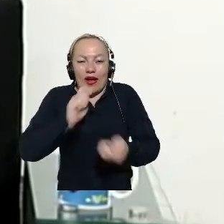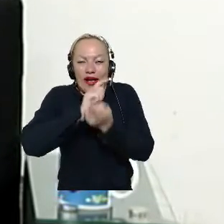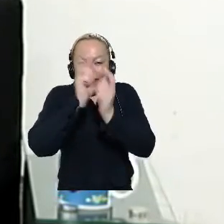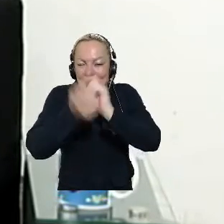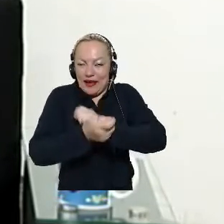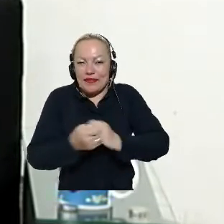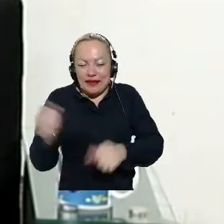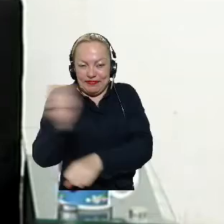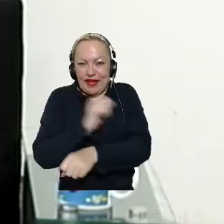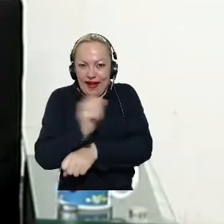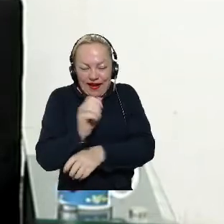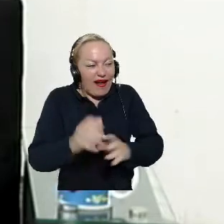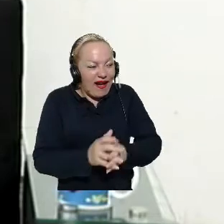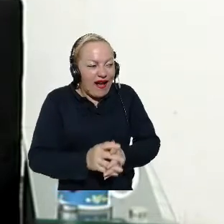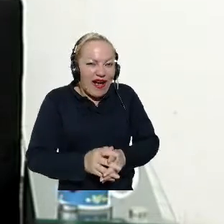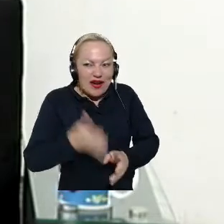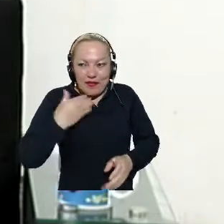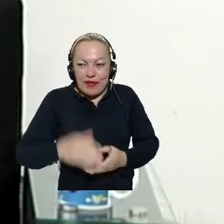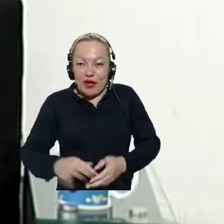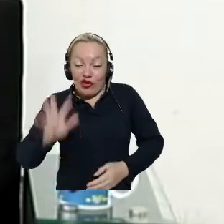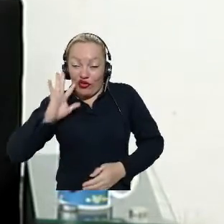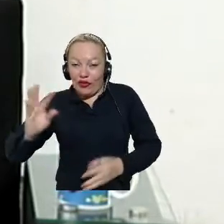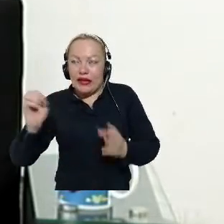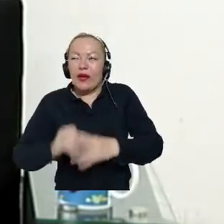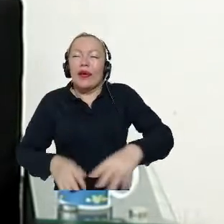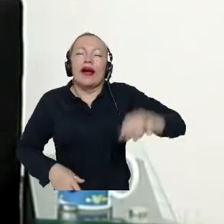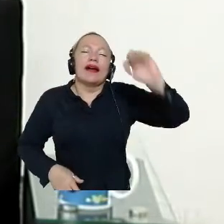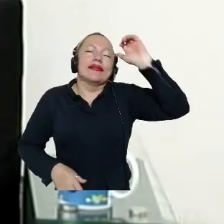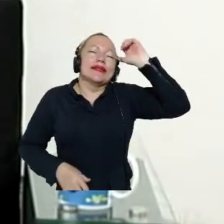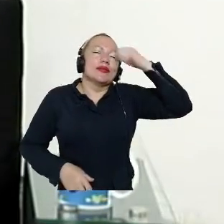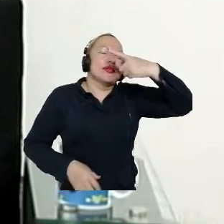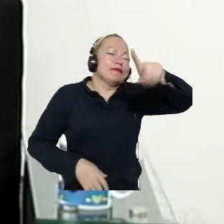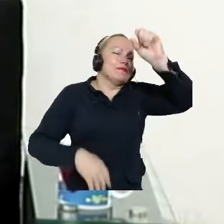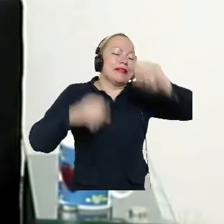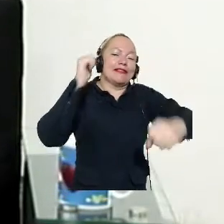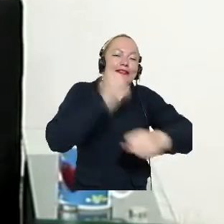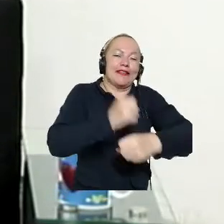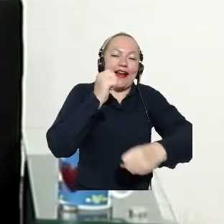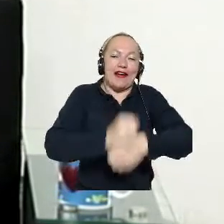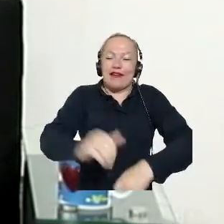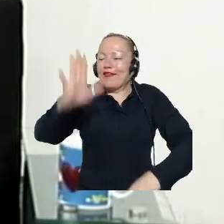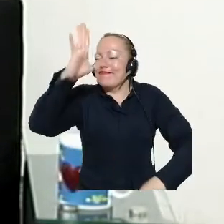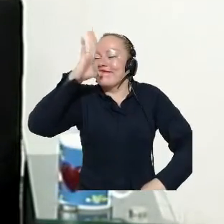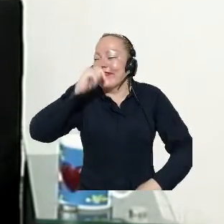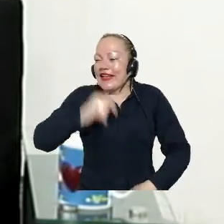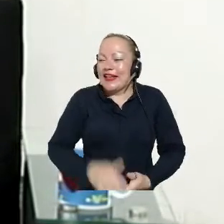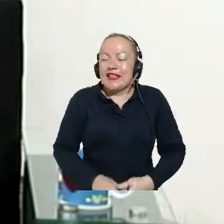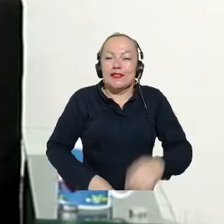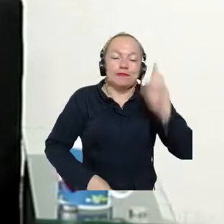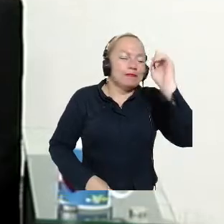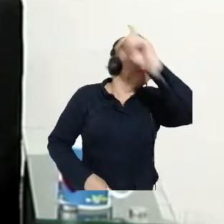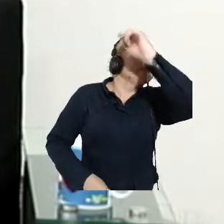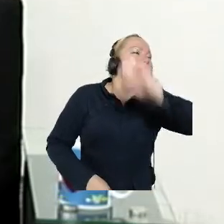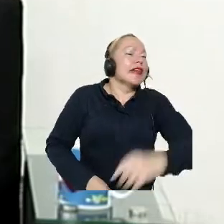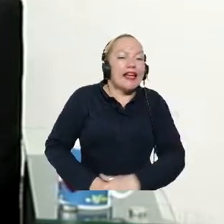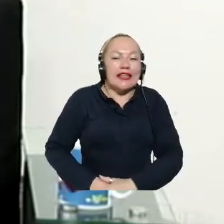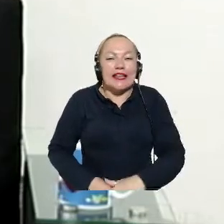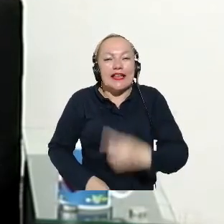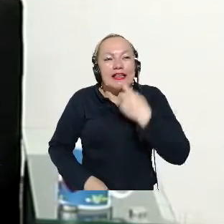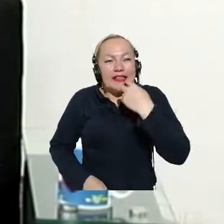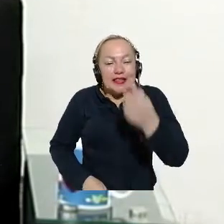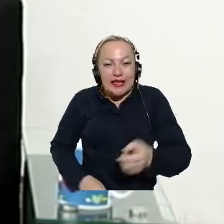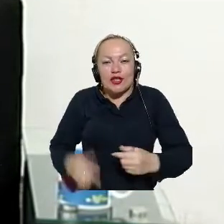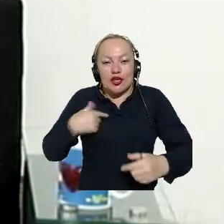una camioneta? Ah, pero me acordé que no tengo trabajo, entonces... ¿Cierto? Y dinero. Ah, me acuerdo que el contratico que tenía porque